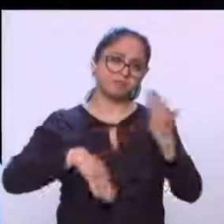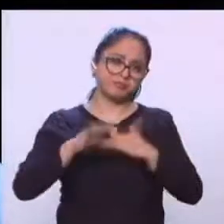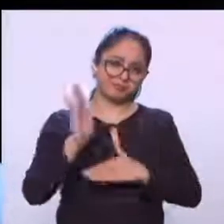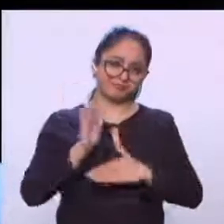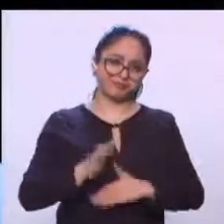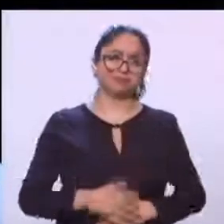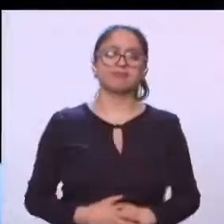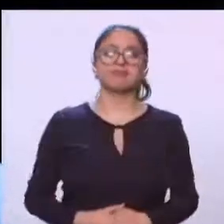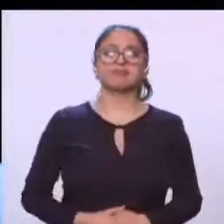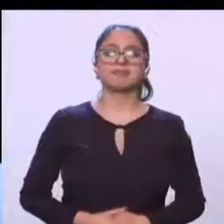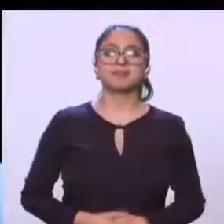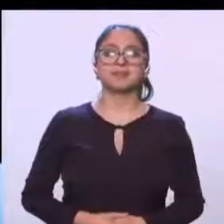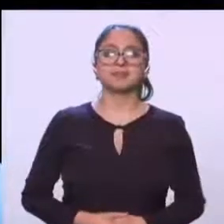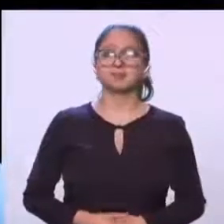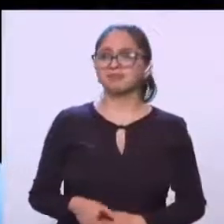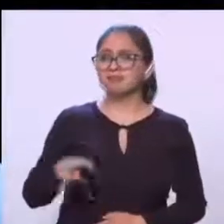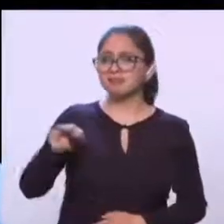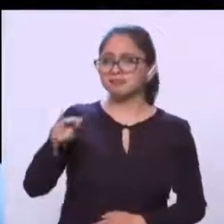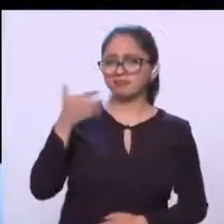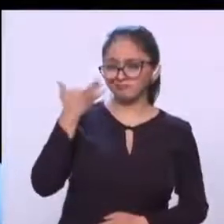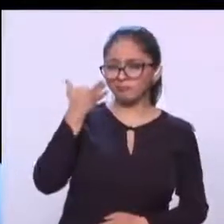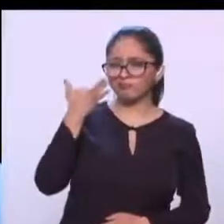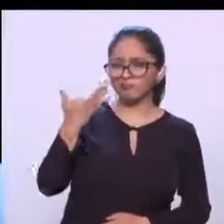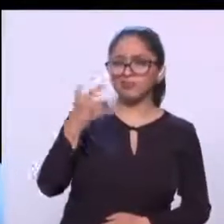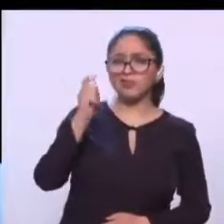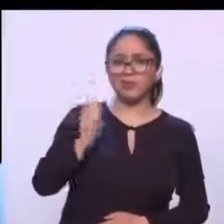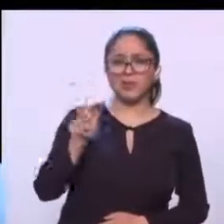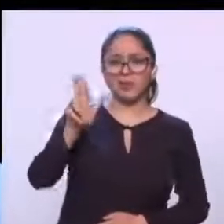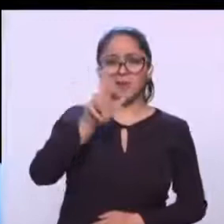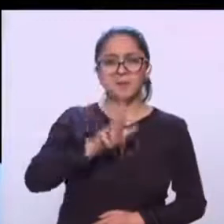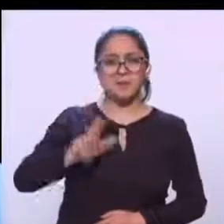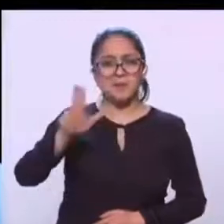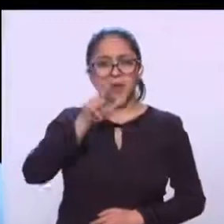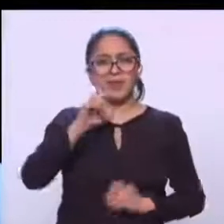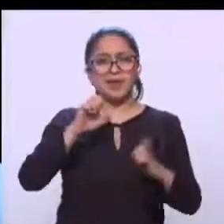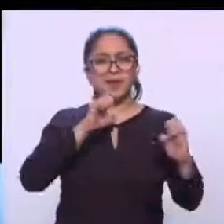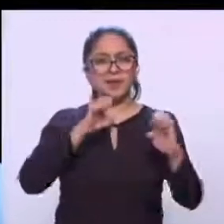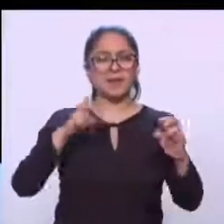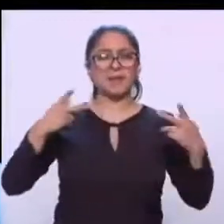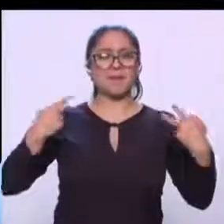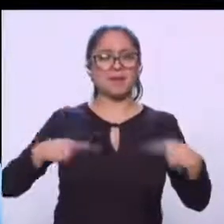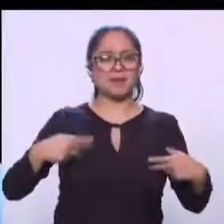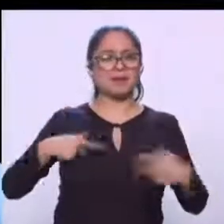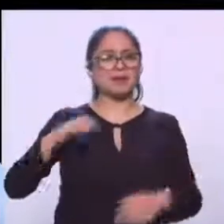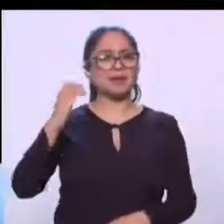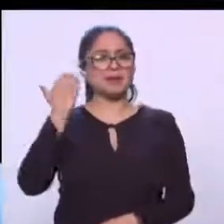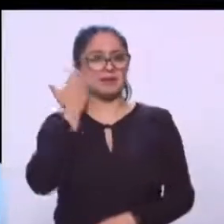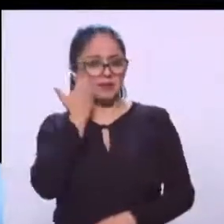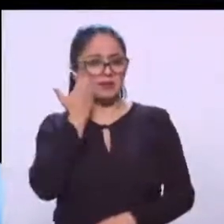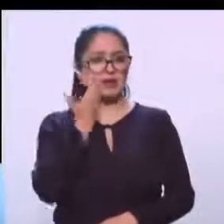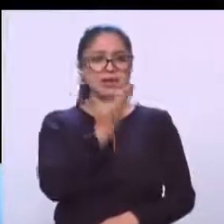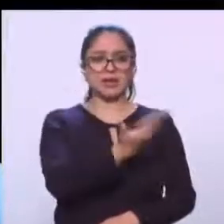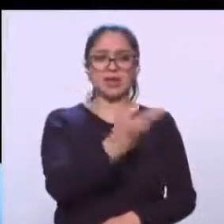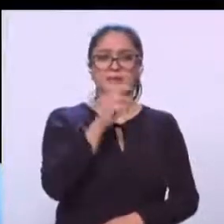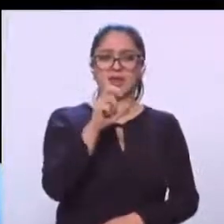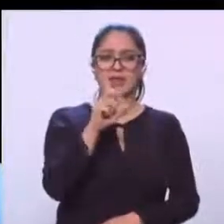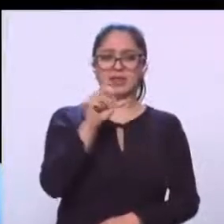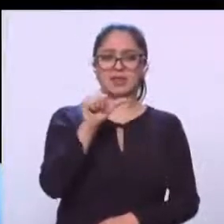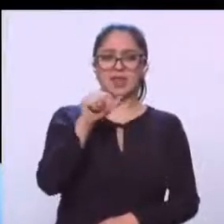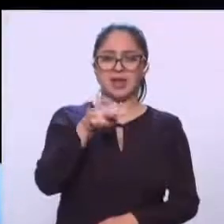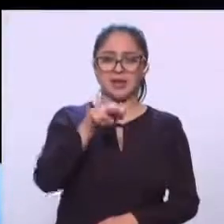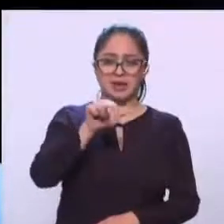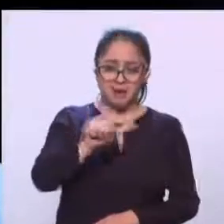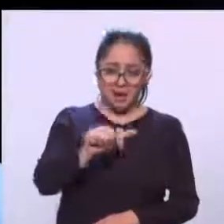Bueno, pues ya lo vio usted, es martes de entrevistas a gente chingona, ya está con nosotros Dana Corres en esta entrevista que